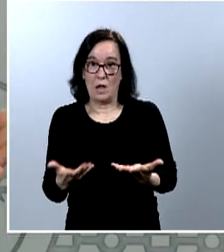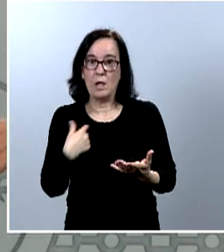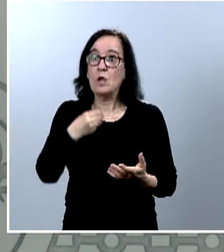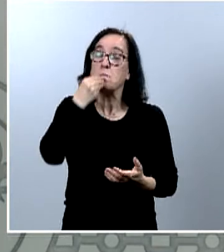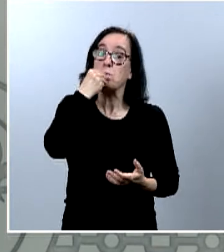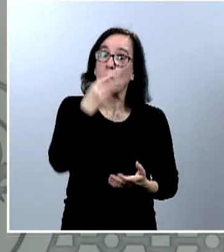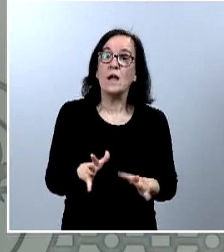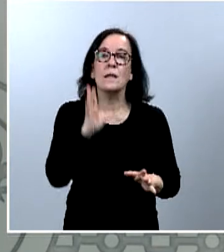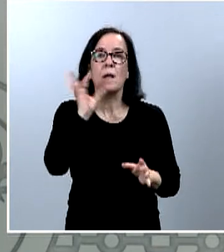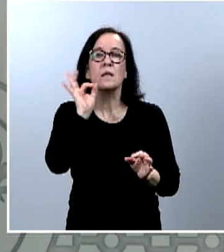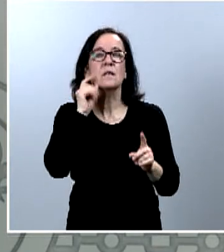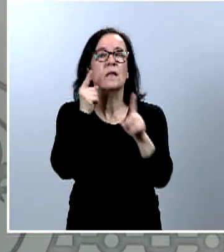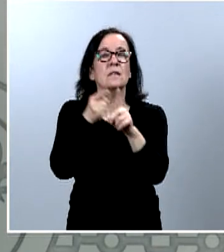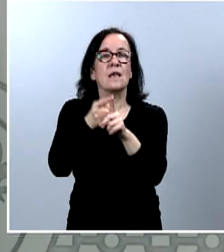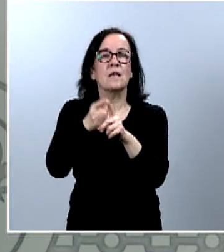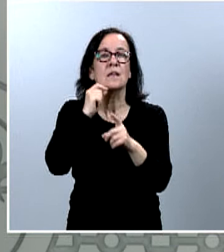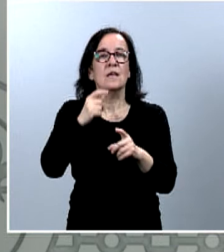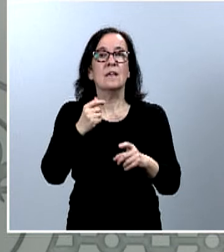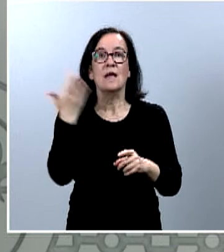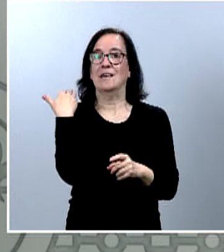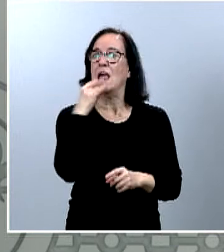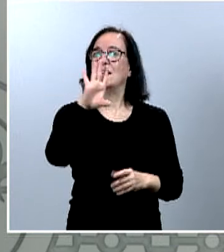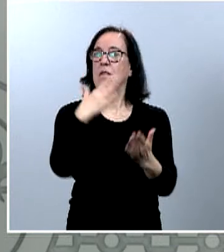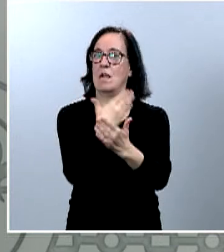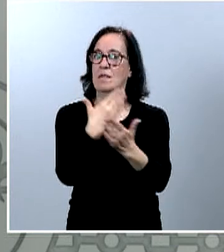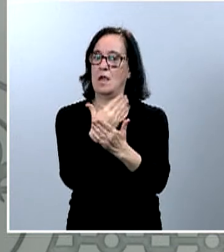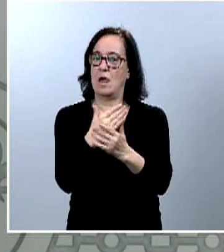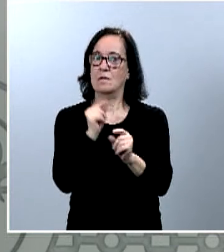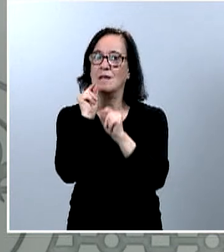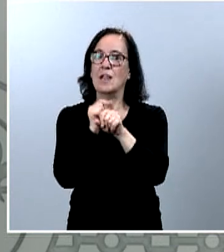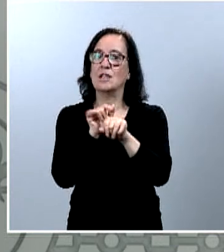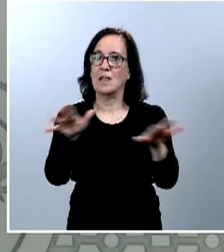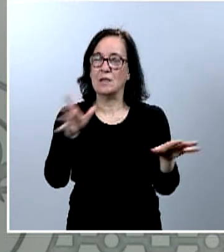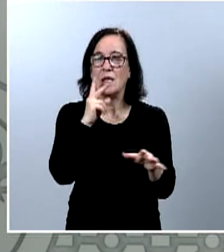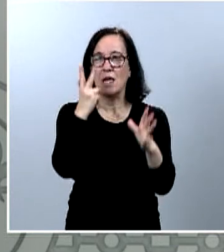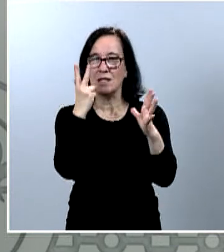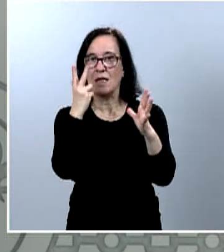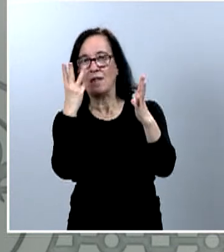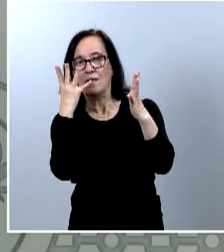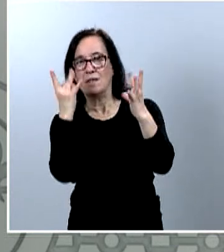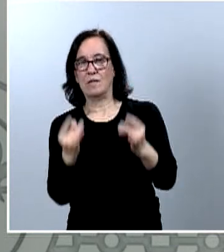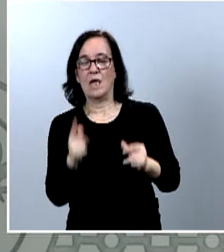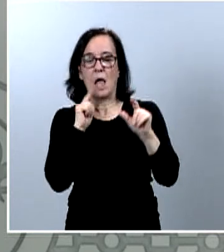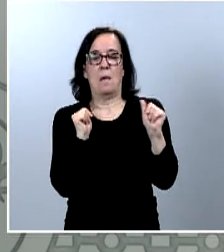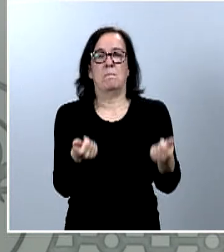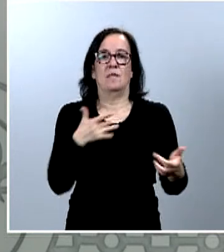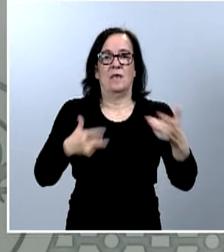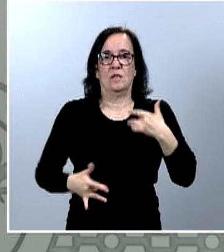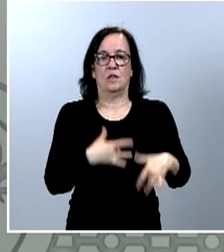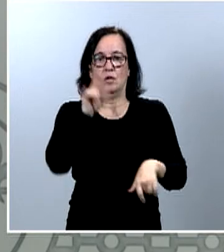que se refiere a hace casi 15 días en cuanto a la transmisión y entre 7 y 10 días en cuanto al inicio de los síntomas de esas